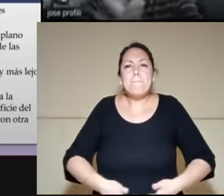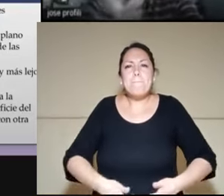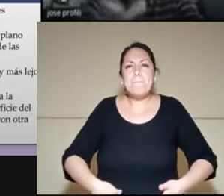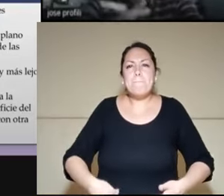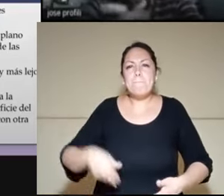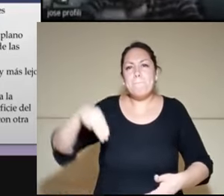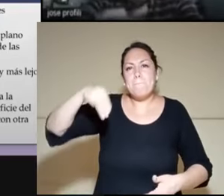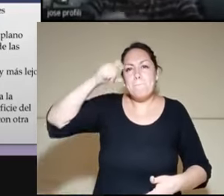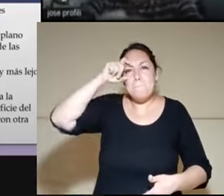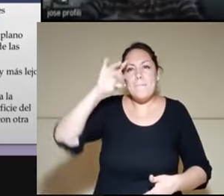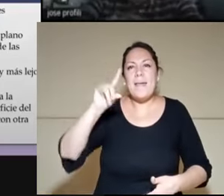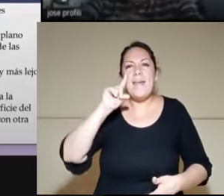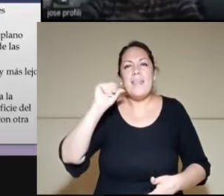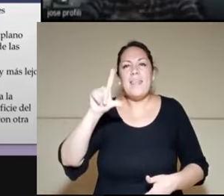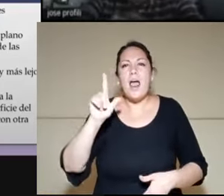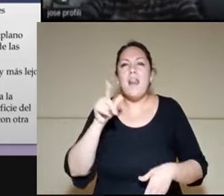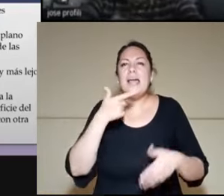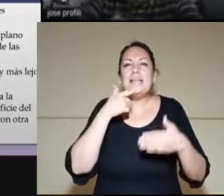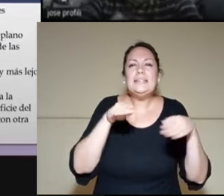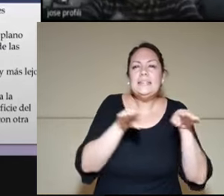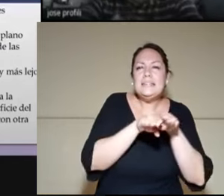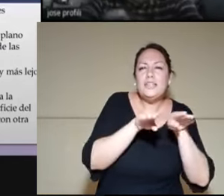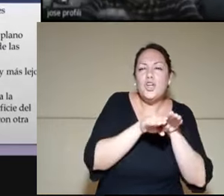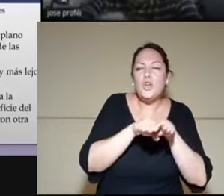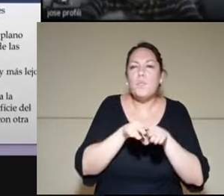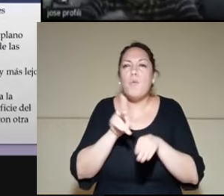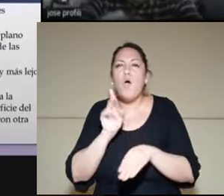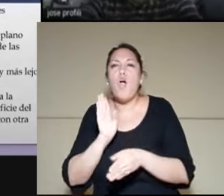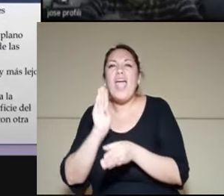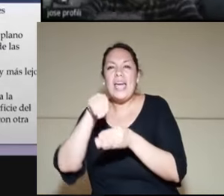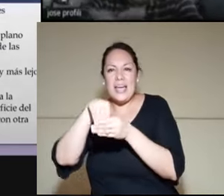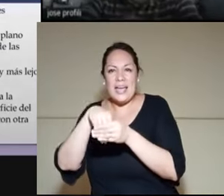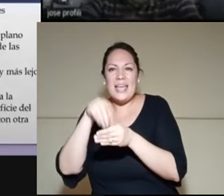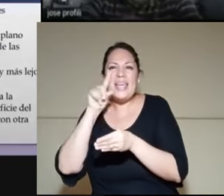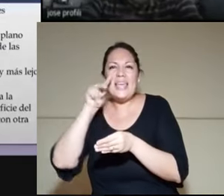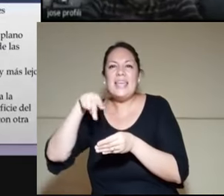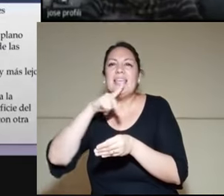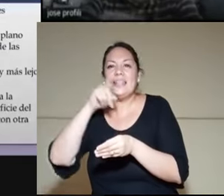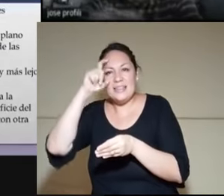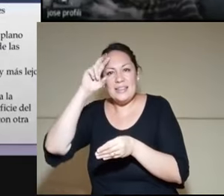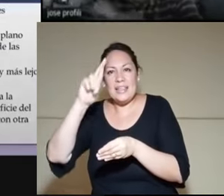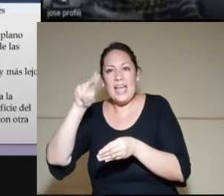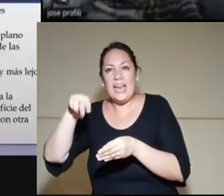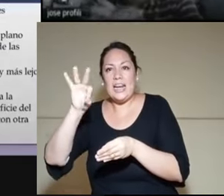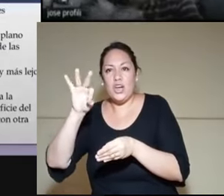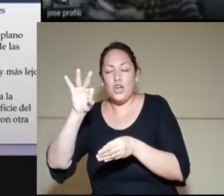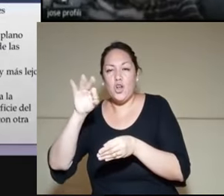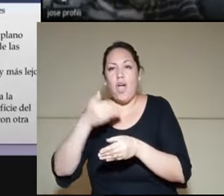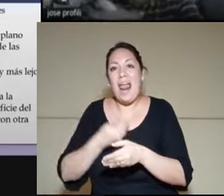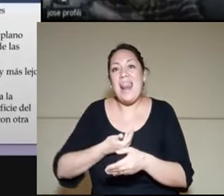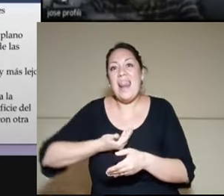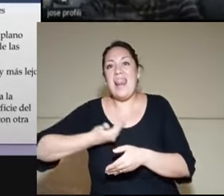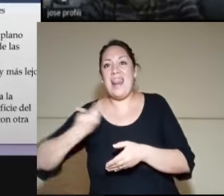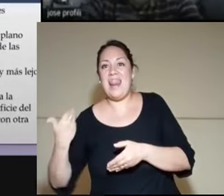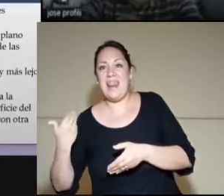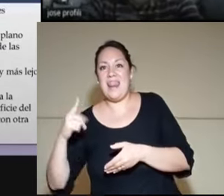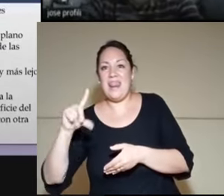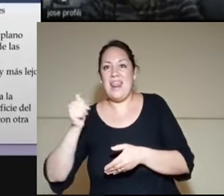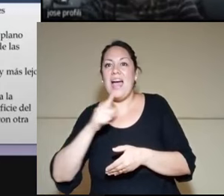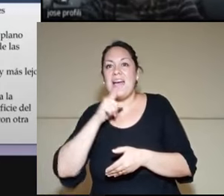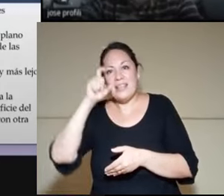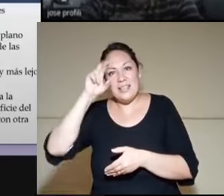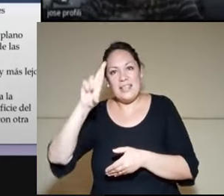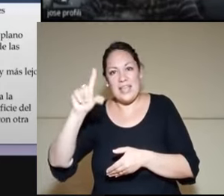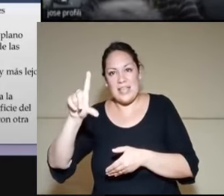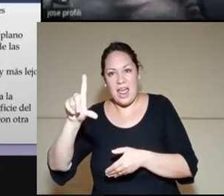Medial es lo mismo que interno. Son sinónimos. Medial o interno es lo mismo. Y lateral o externo son sinónimos,